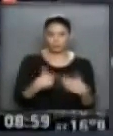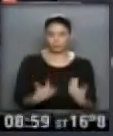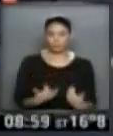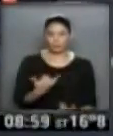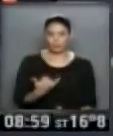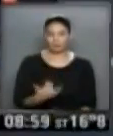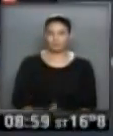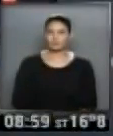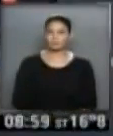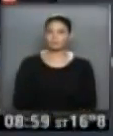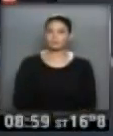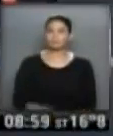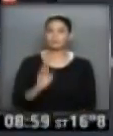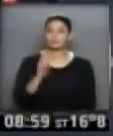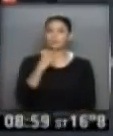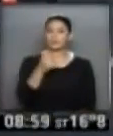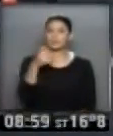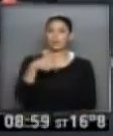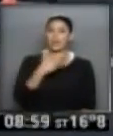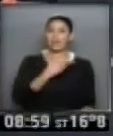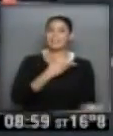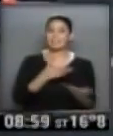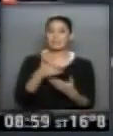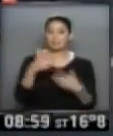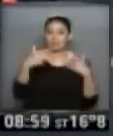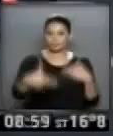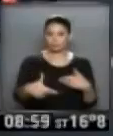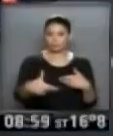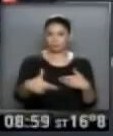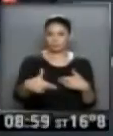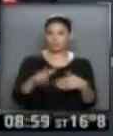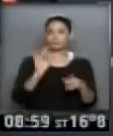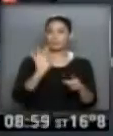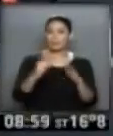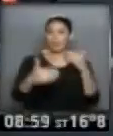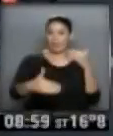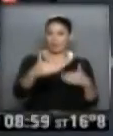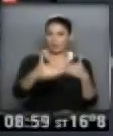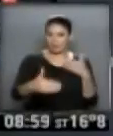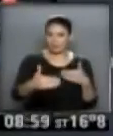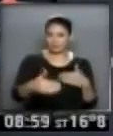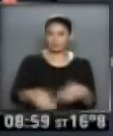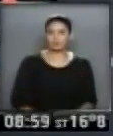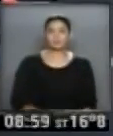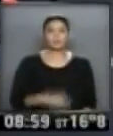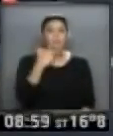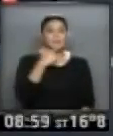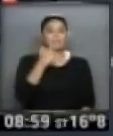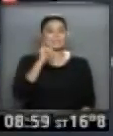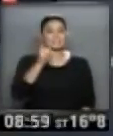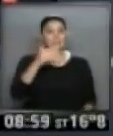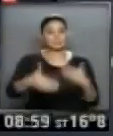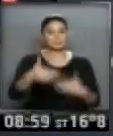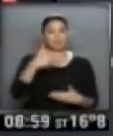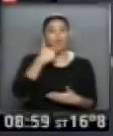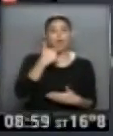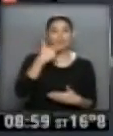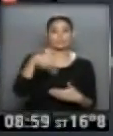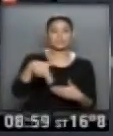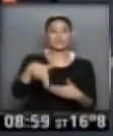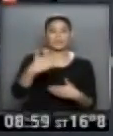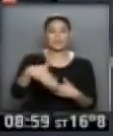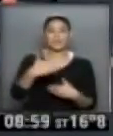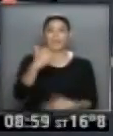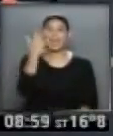Roberto. ¿El servicio está limitado o interrumpido? Está limitado. Está limitado entre 11 y Moreno, entre